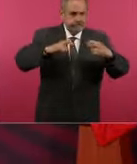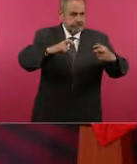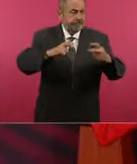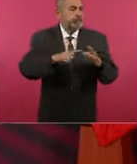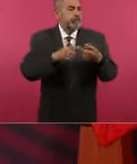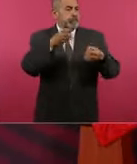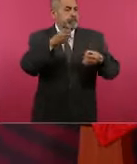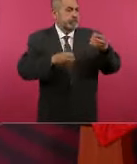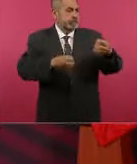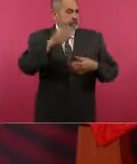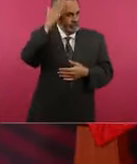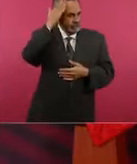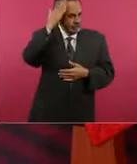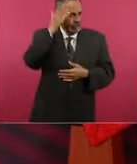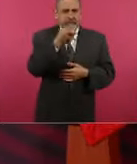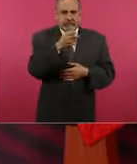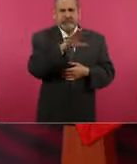no sea la cúpula.